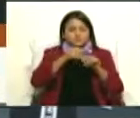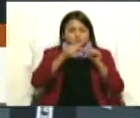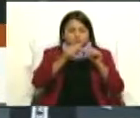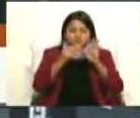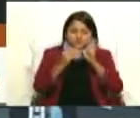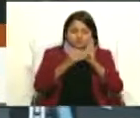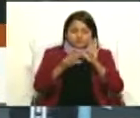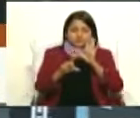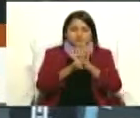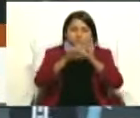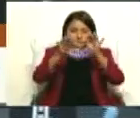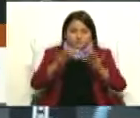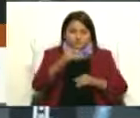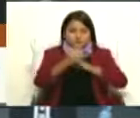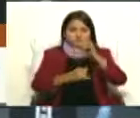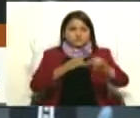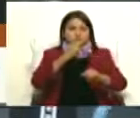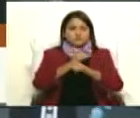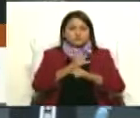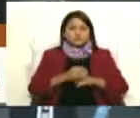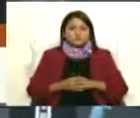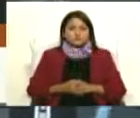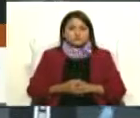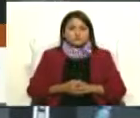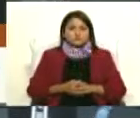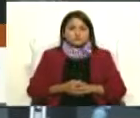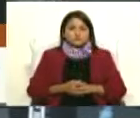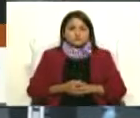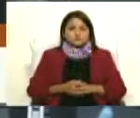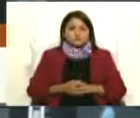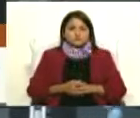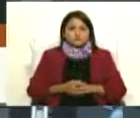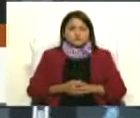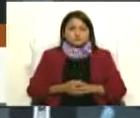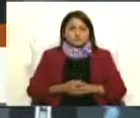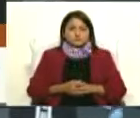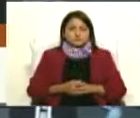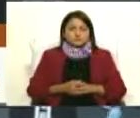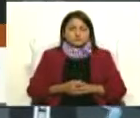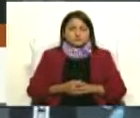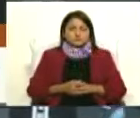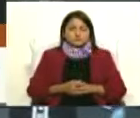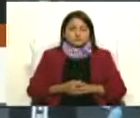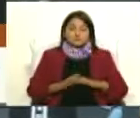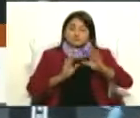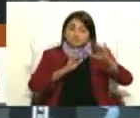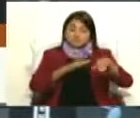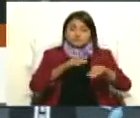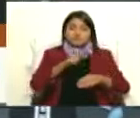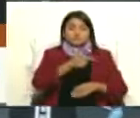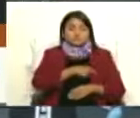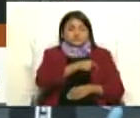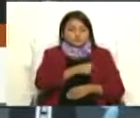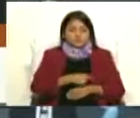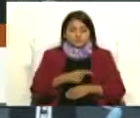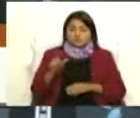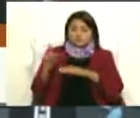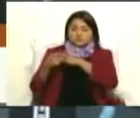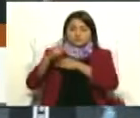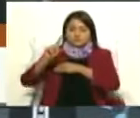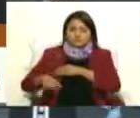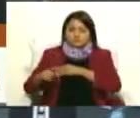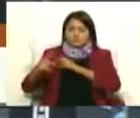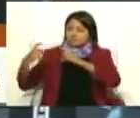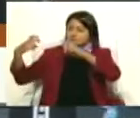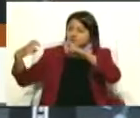legalidad internacional. Defendiendo el acuerdo de Ginebra, Guyana tiene que sentarse a negociar, que no